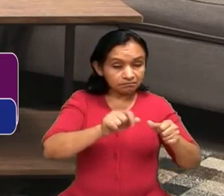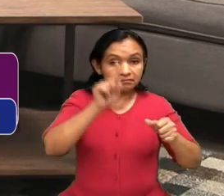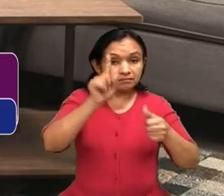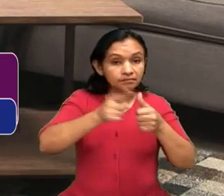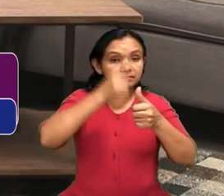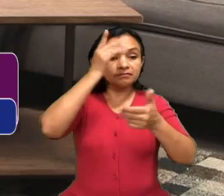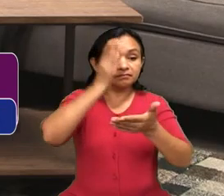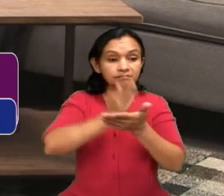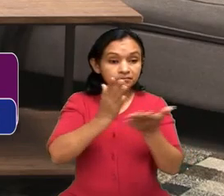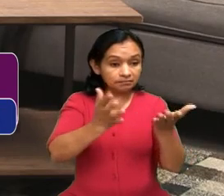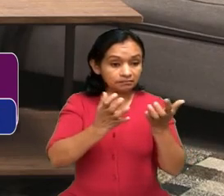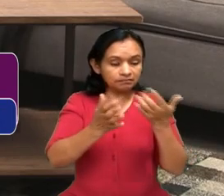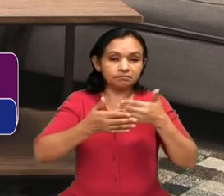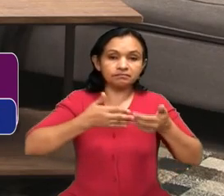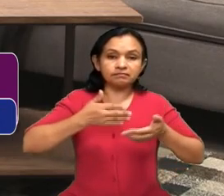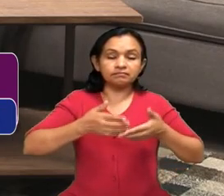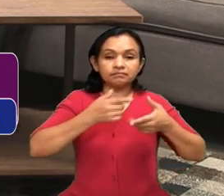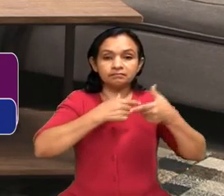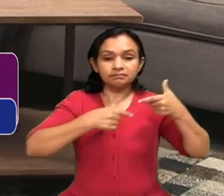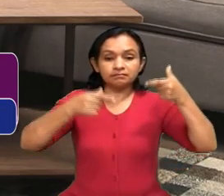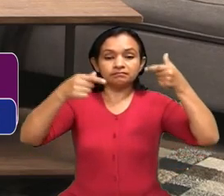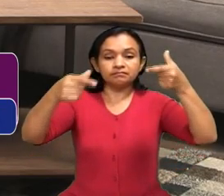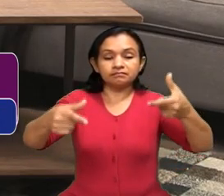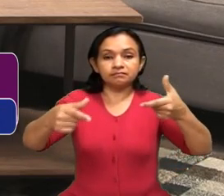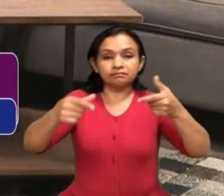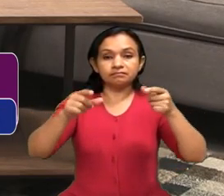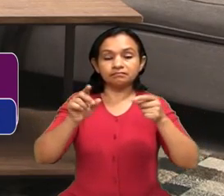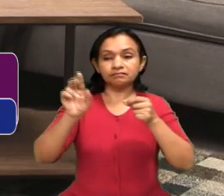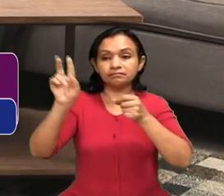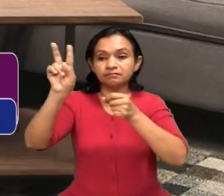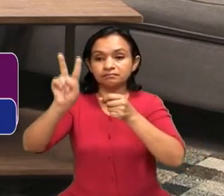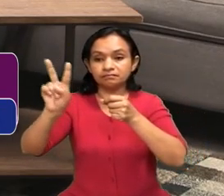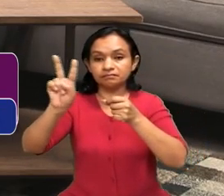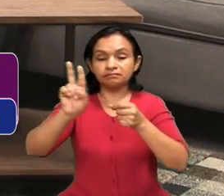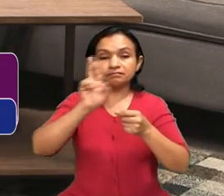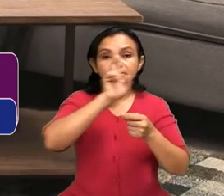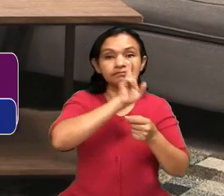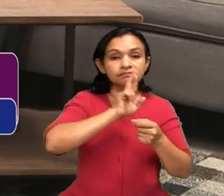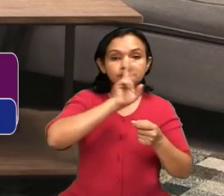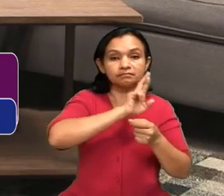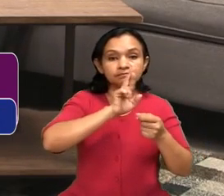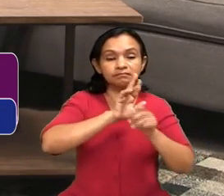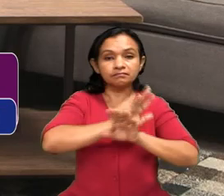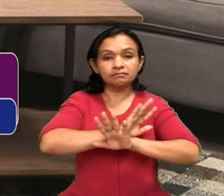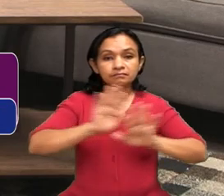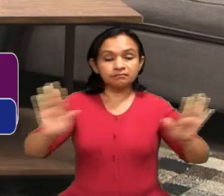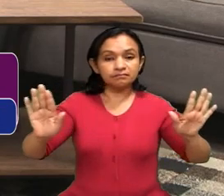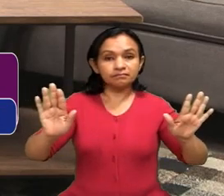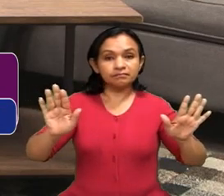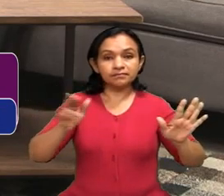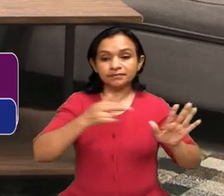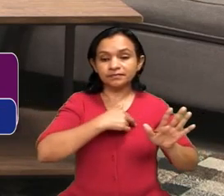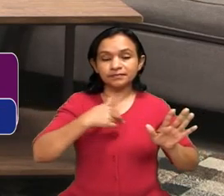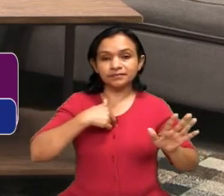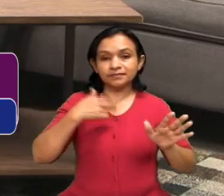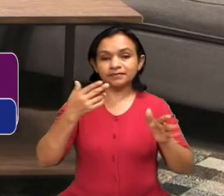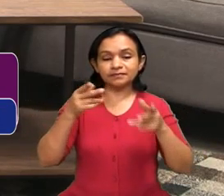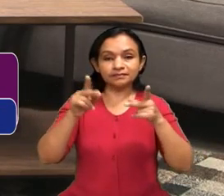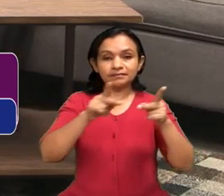Nicaragua. Y eso que antes eran solo conservadores y liberales, democráticos y legitimistas, Timbucos y